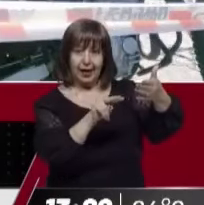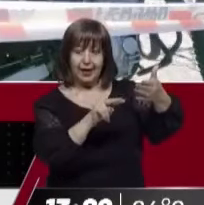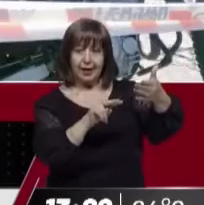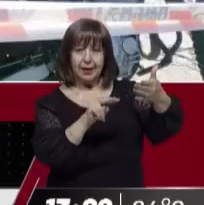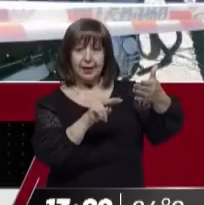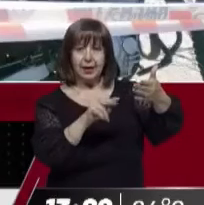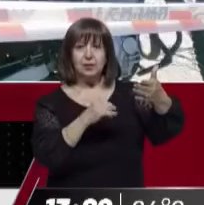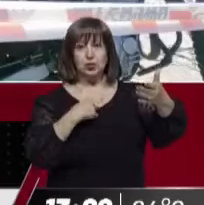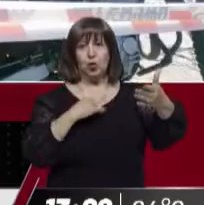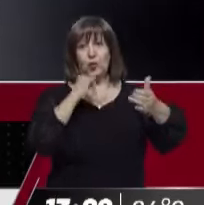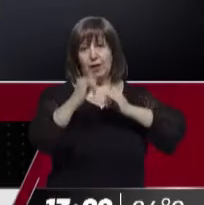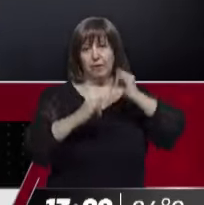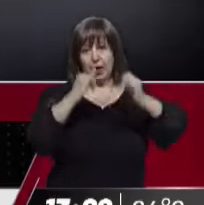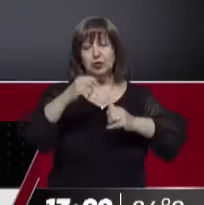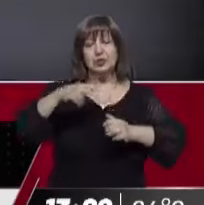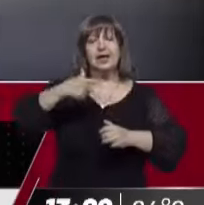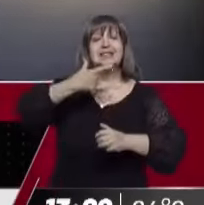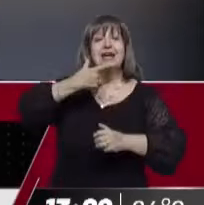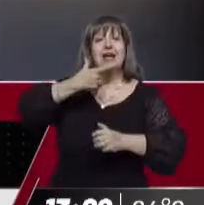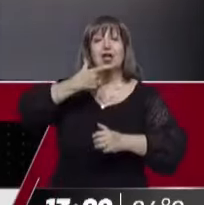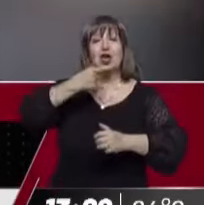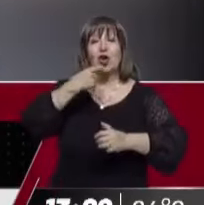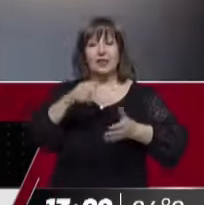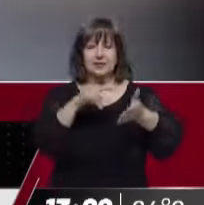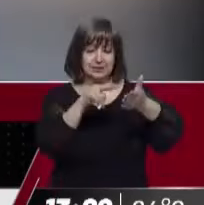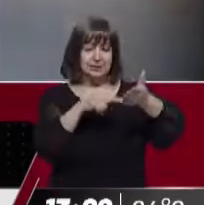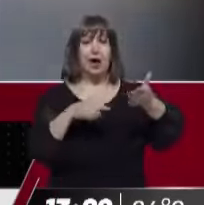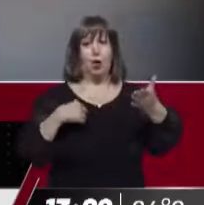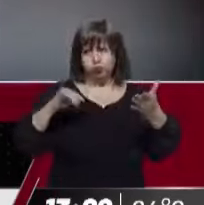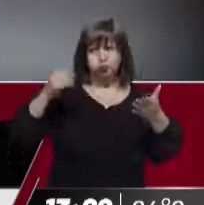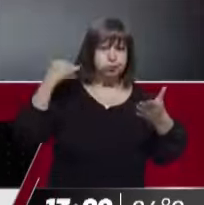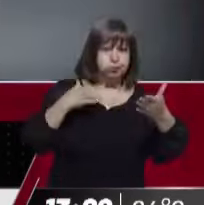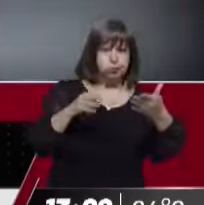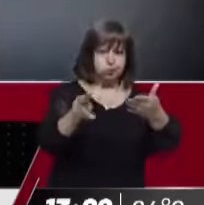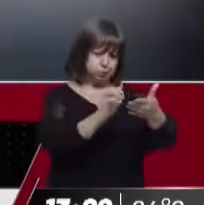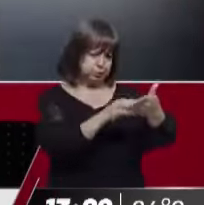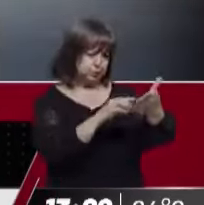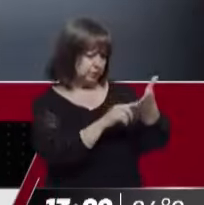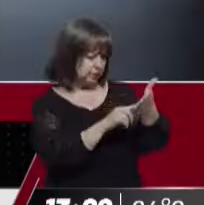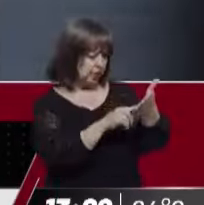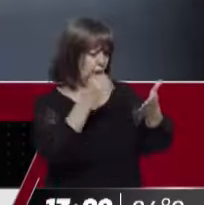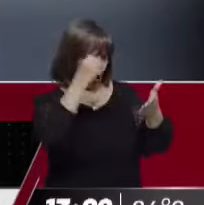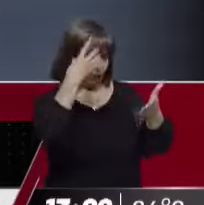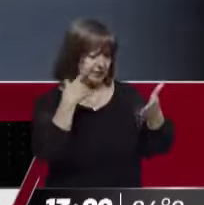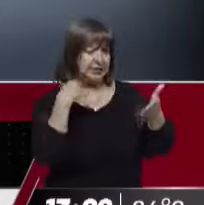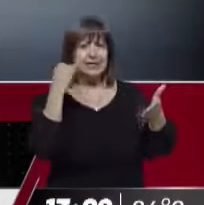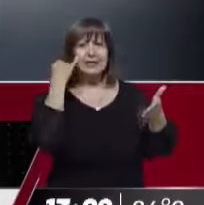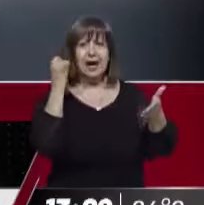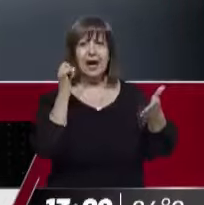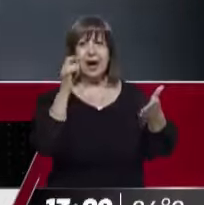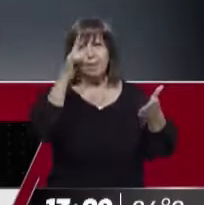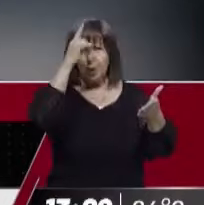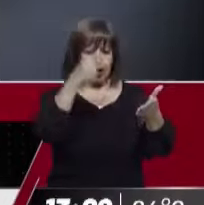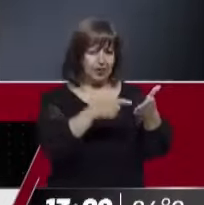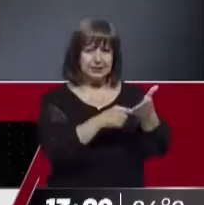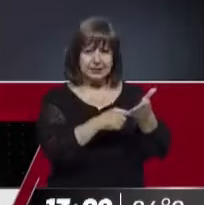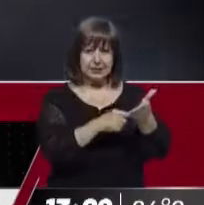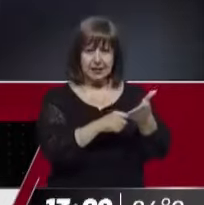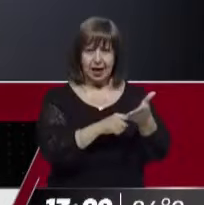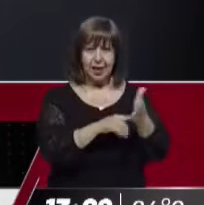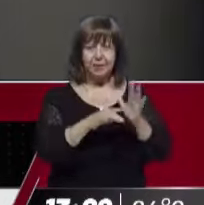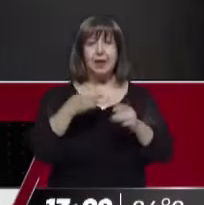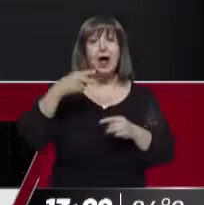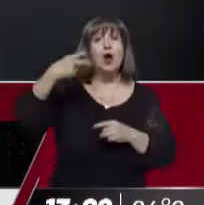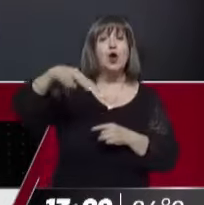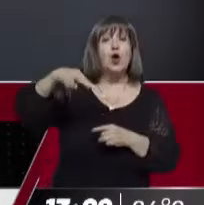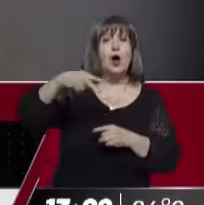a comenzar a contarlos con Noelia. Los detalles. Sí, sí, ahí lo estoy viendo. Ahí estoy detalles viendo. Oficiales con respecto, y a ver, te escuchamos. Mira, al